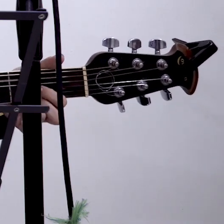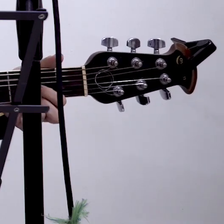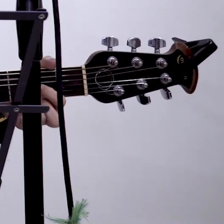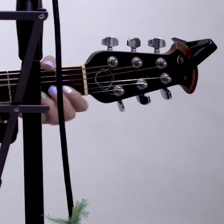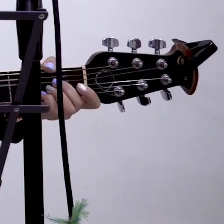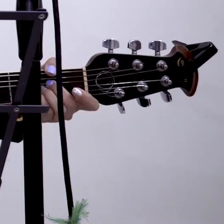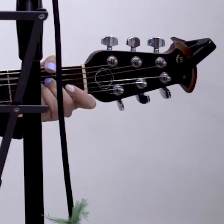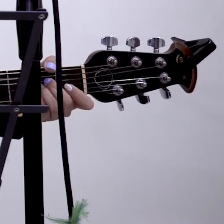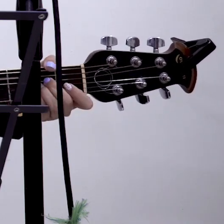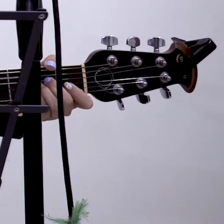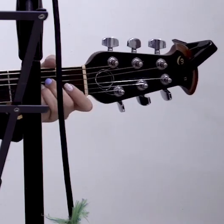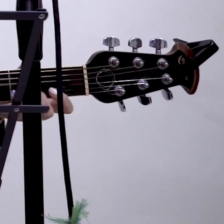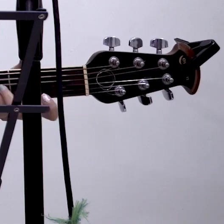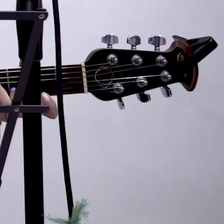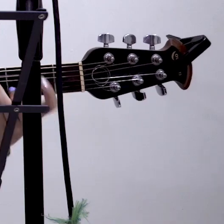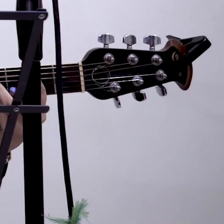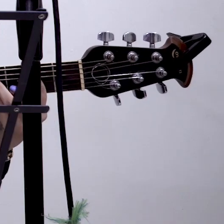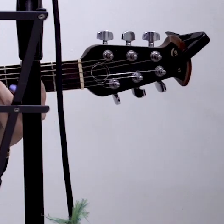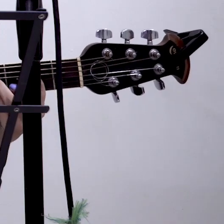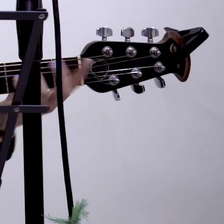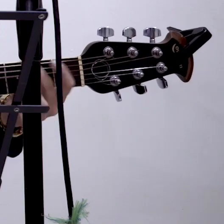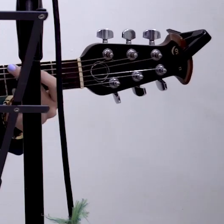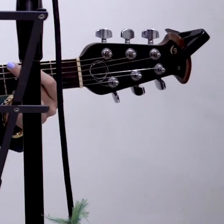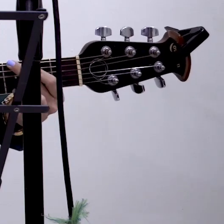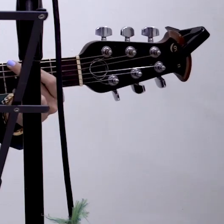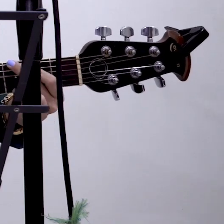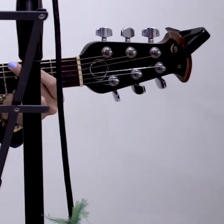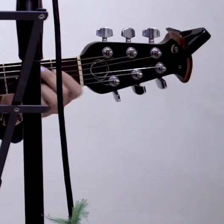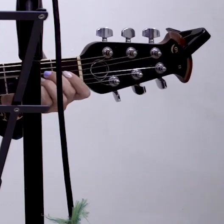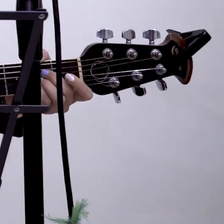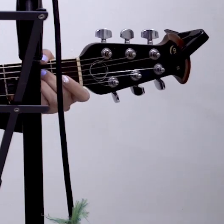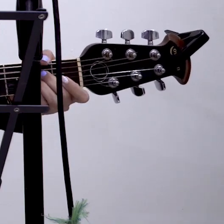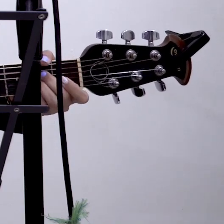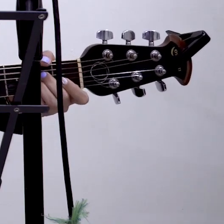Tú, Señor, eres bueno y clemente.